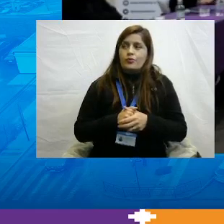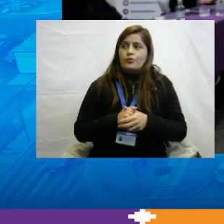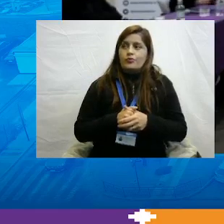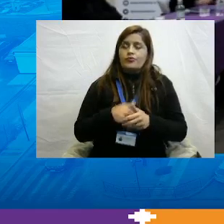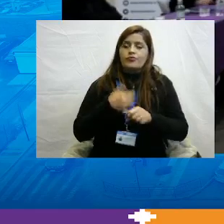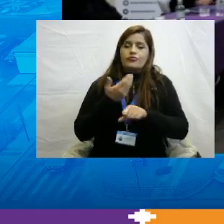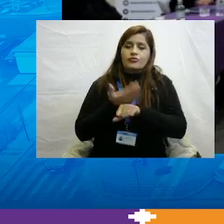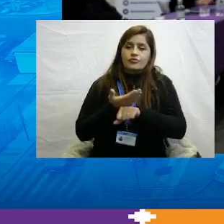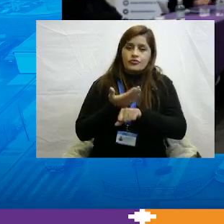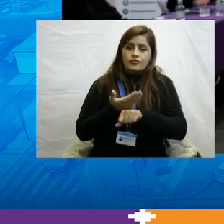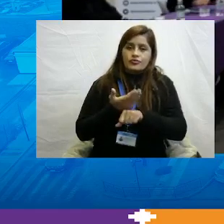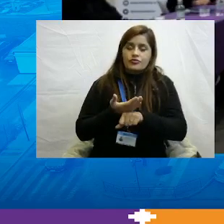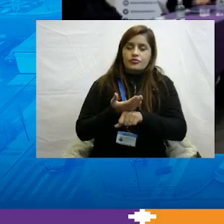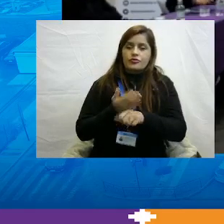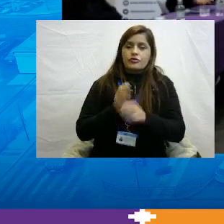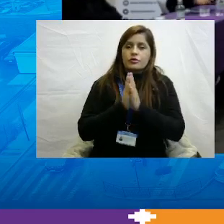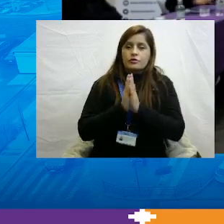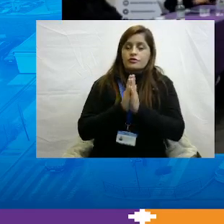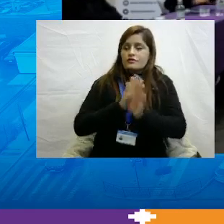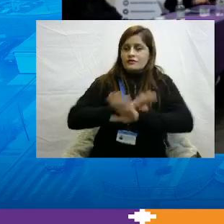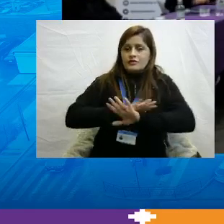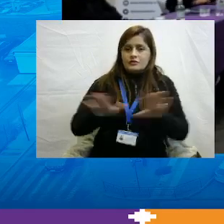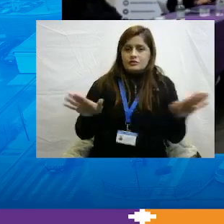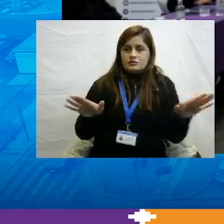pidamos que se desvincule